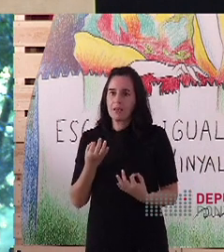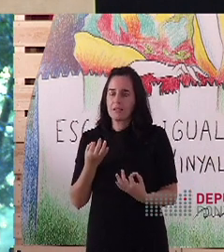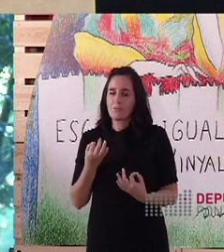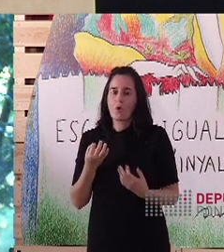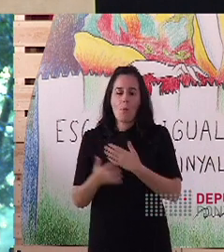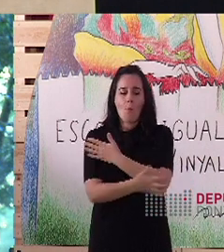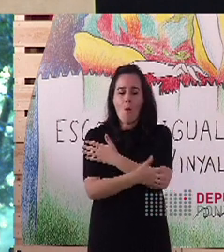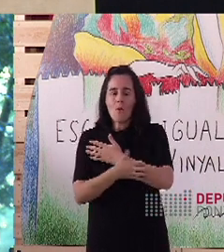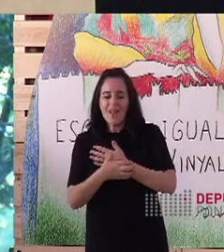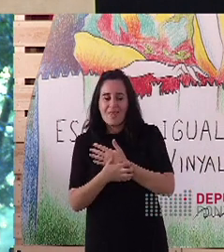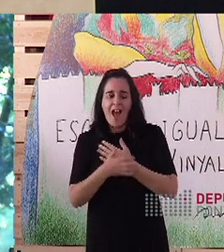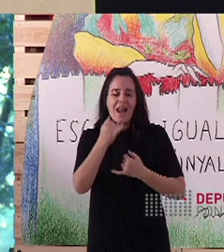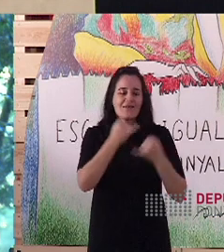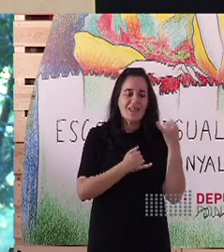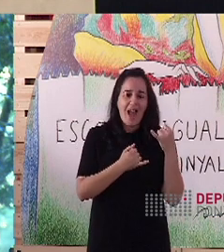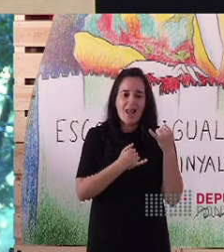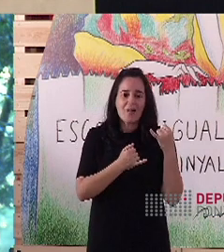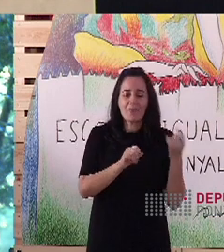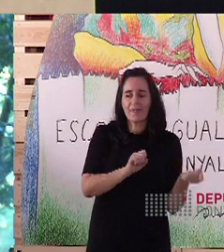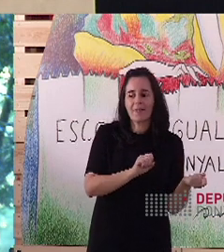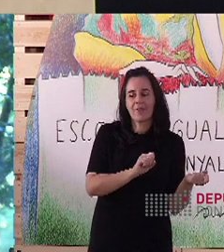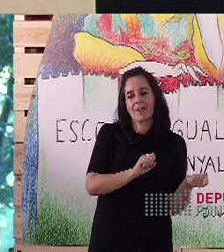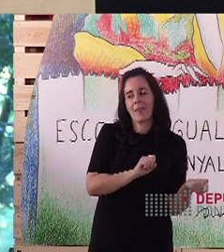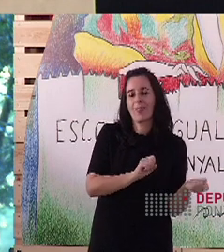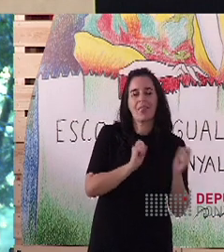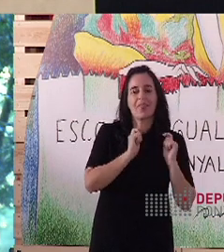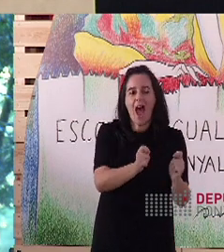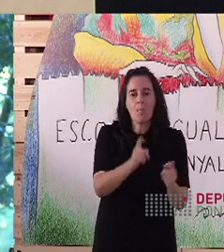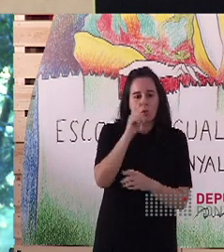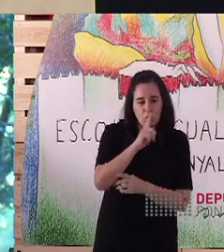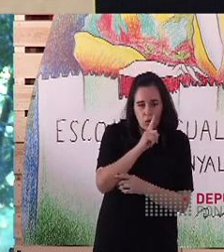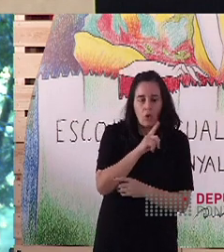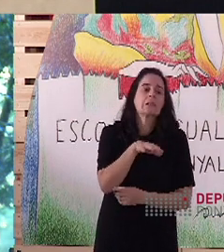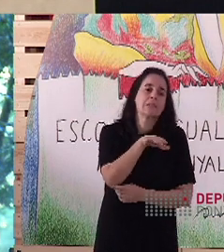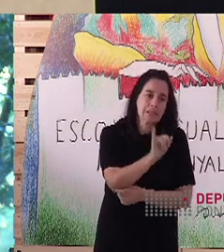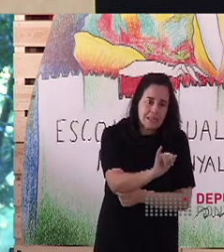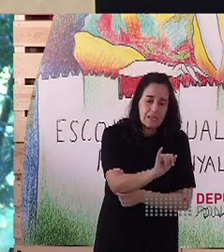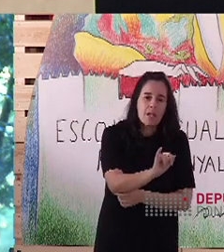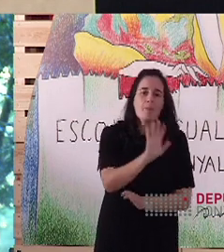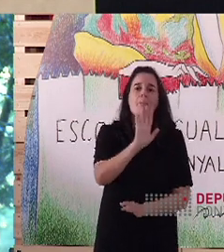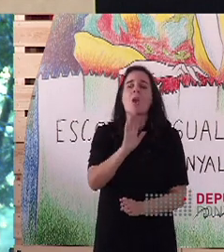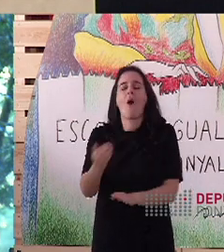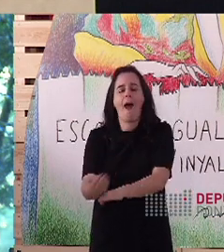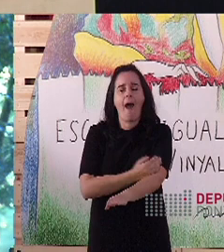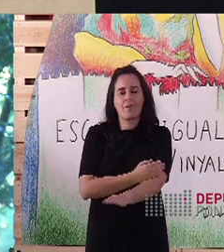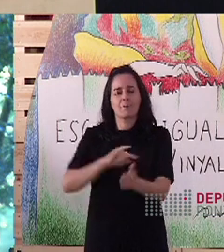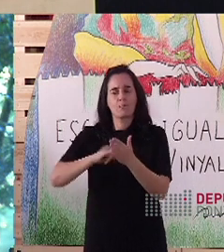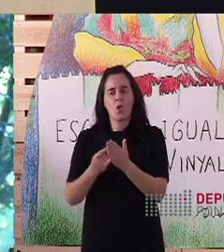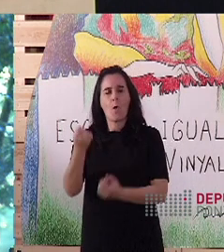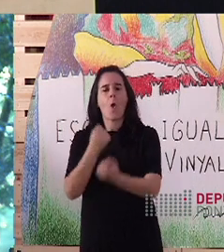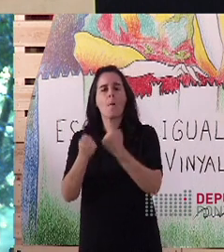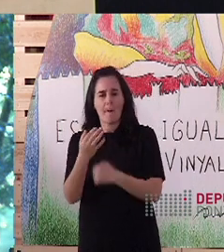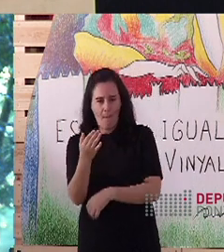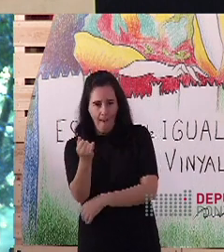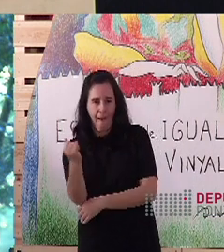no es que la pobreza conduzca directamente a la prostitución, que sí, sino que hay un proyecto económico